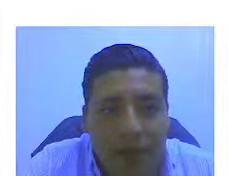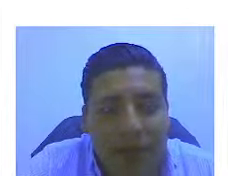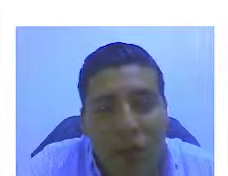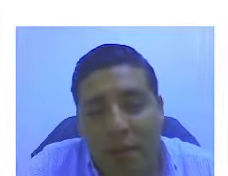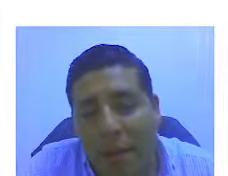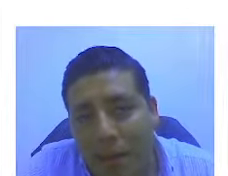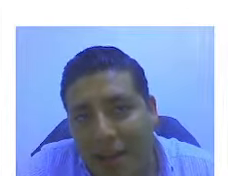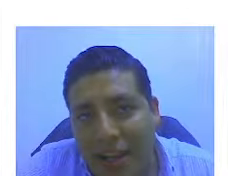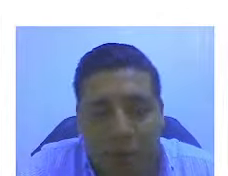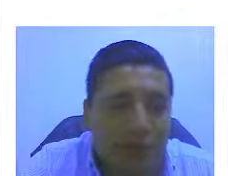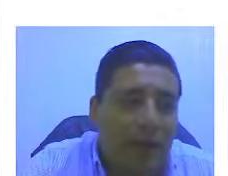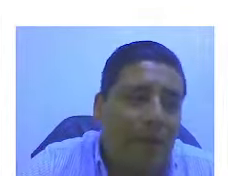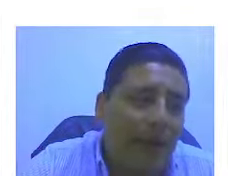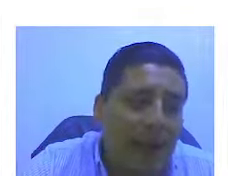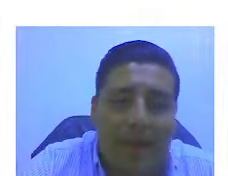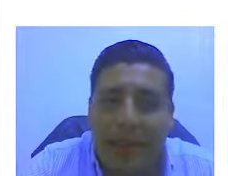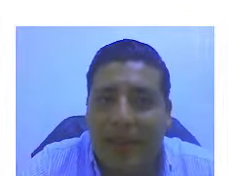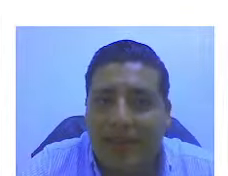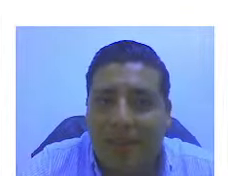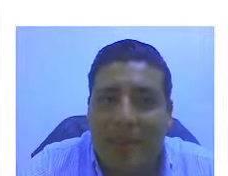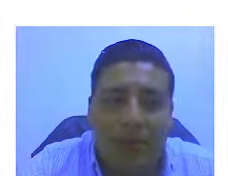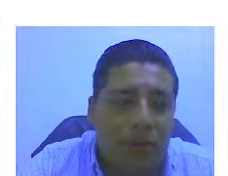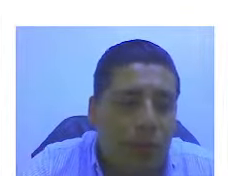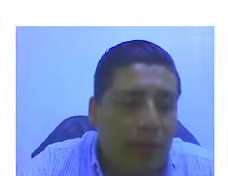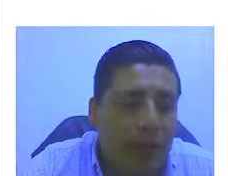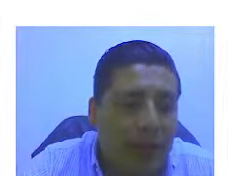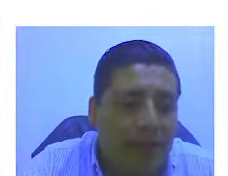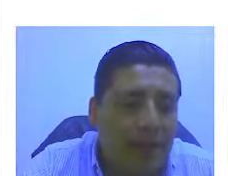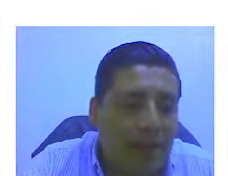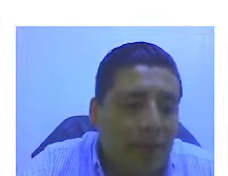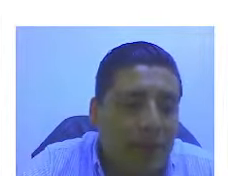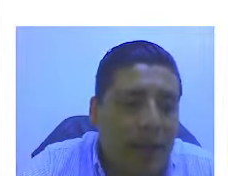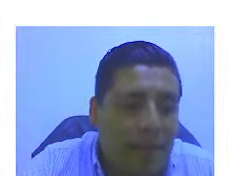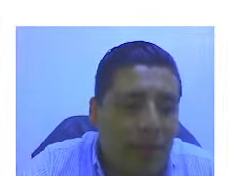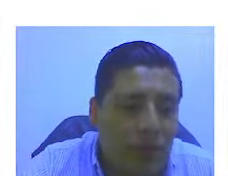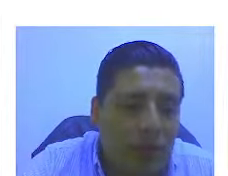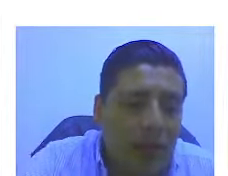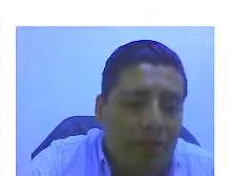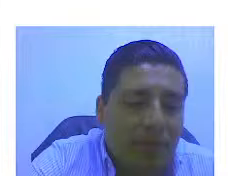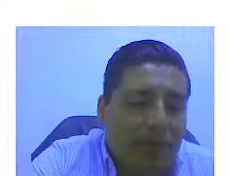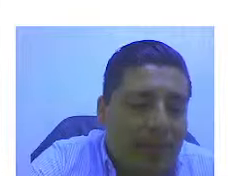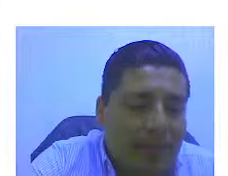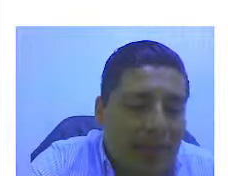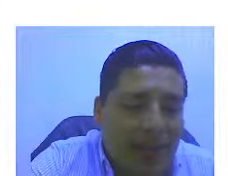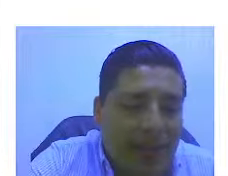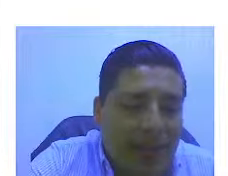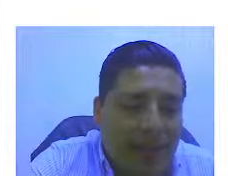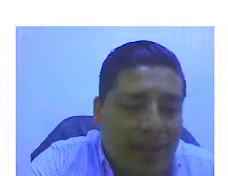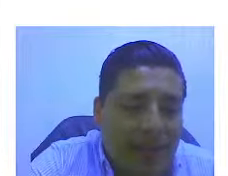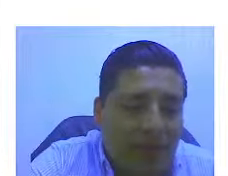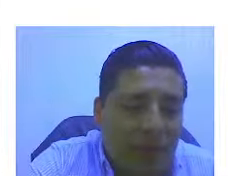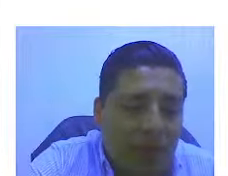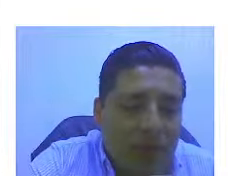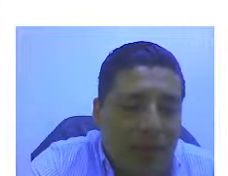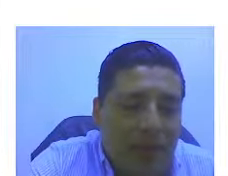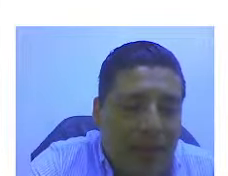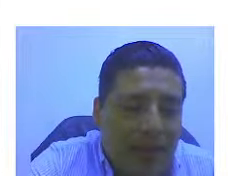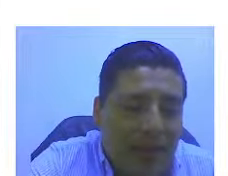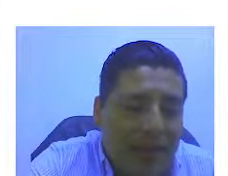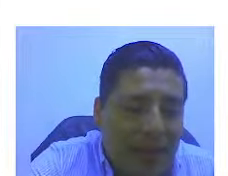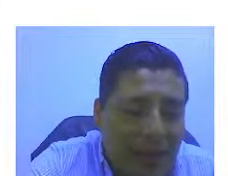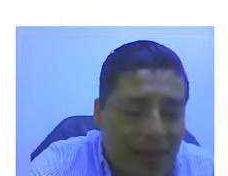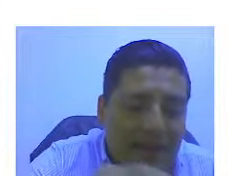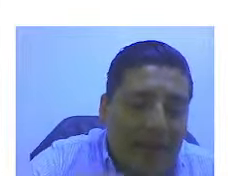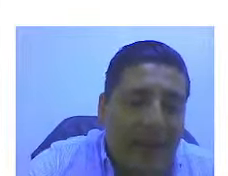y Norma piña Pues que al final Amigas y amigos pues es la persona que se está encargando